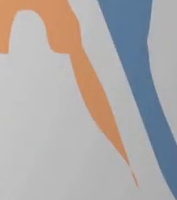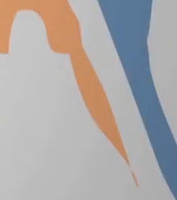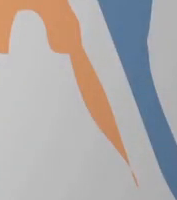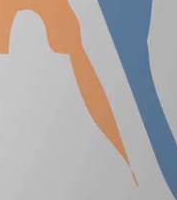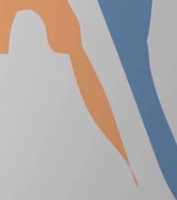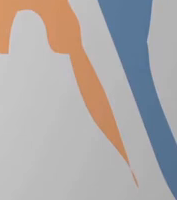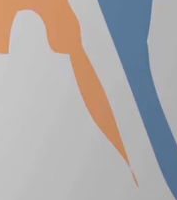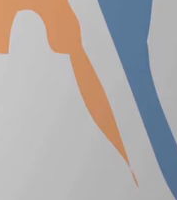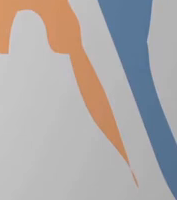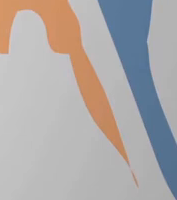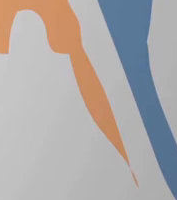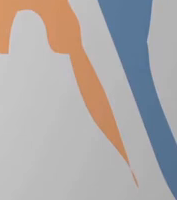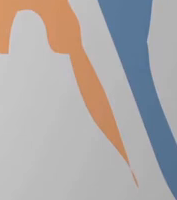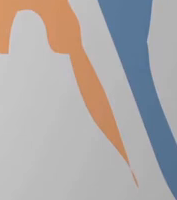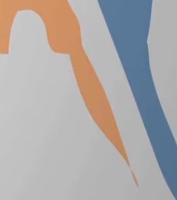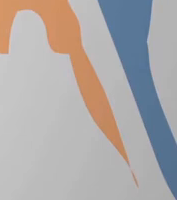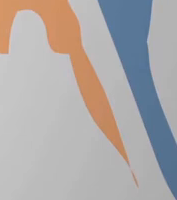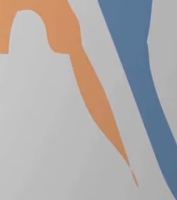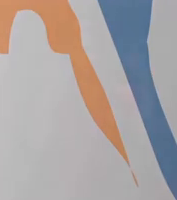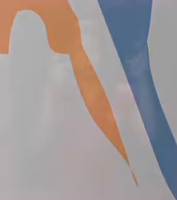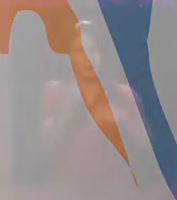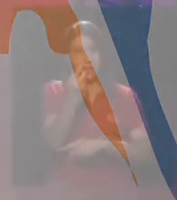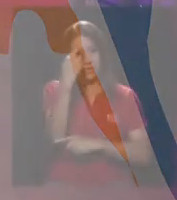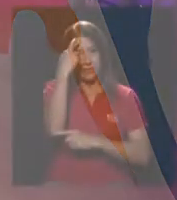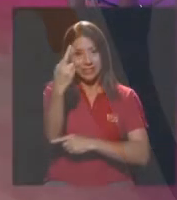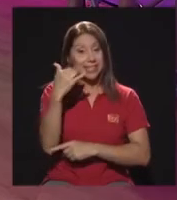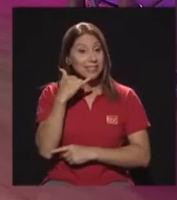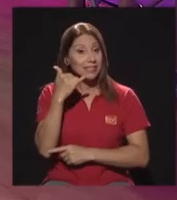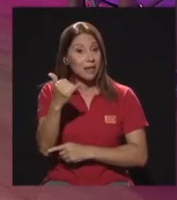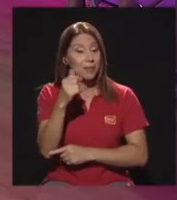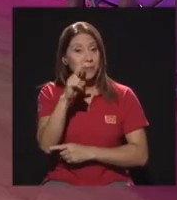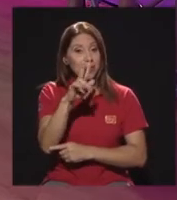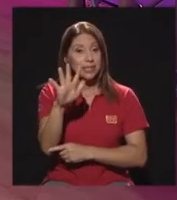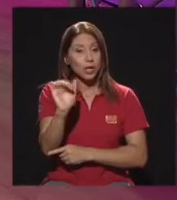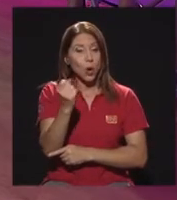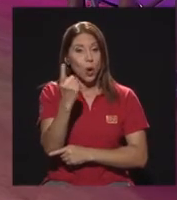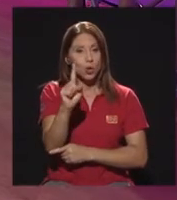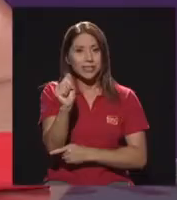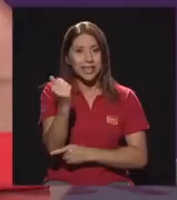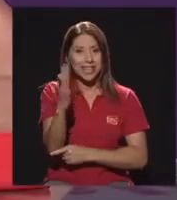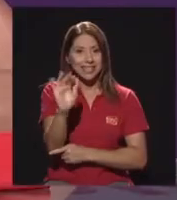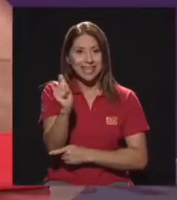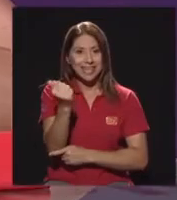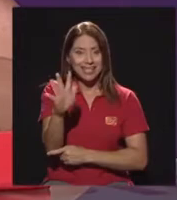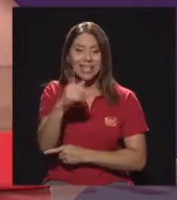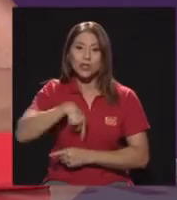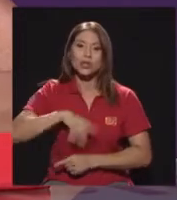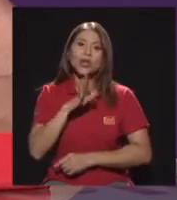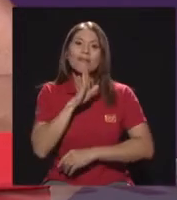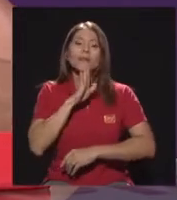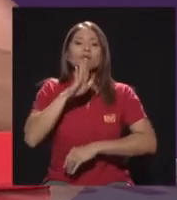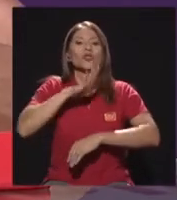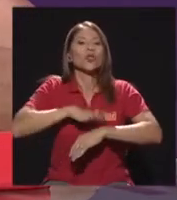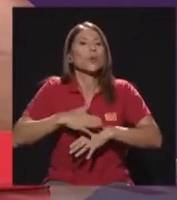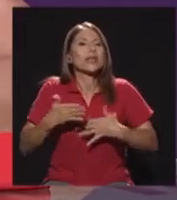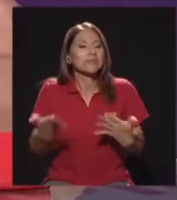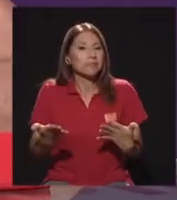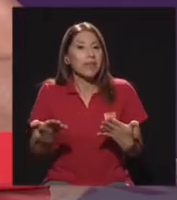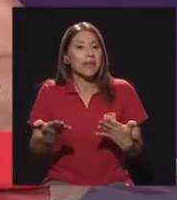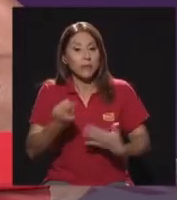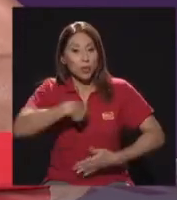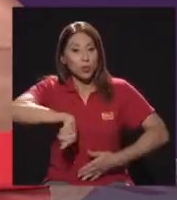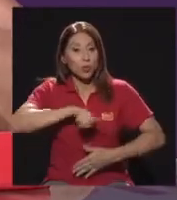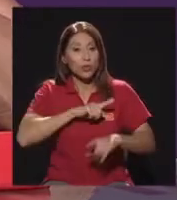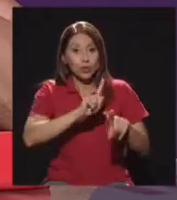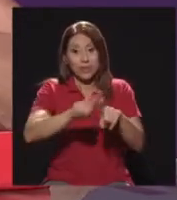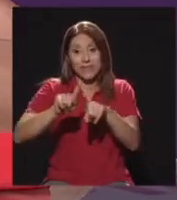estamos de regreso si reverencias llámenos al 25 11 15 15 y estamos hablando de la independencia que deben tener nuestros